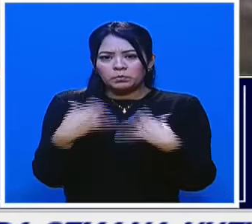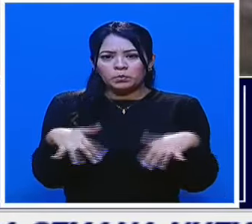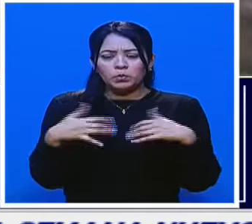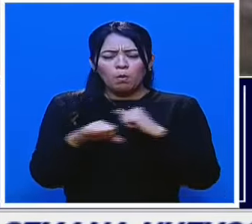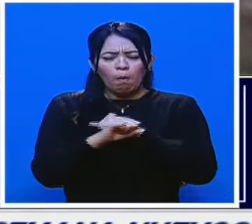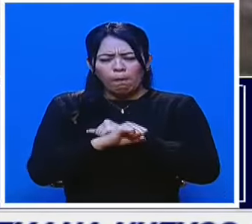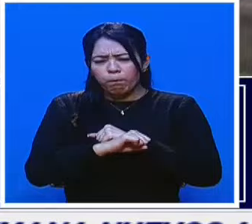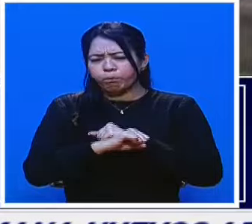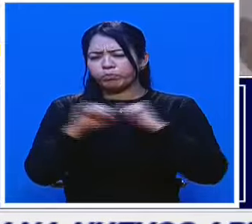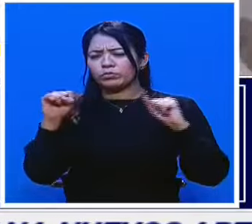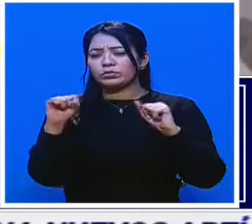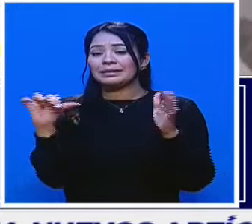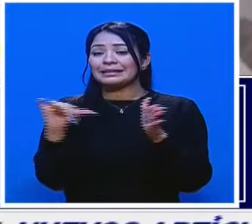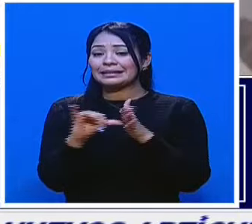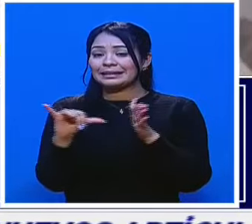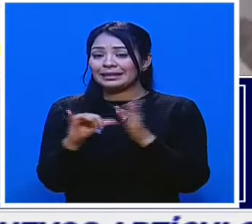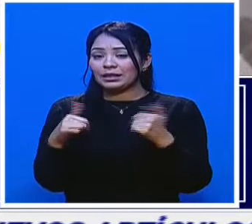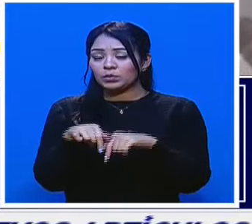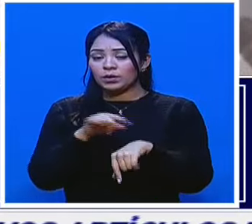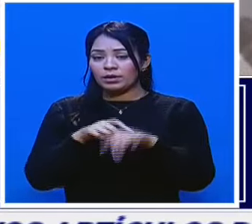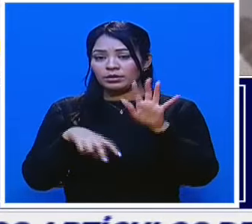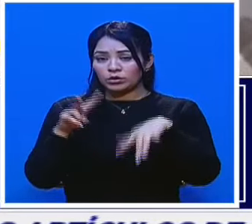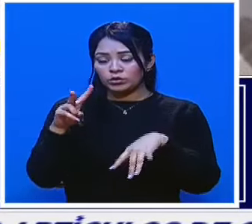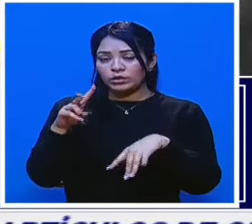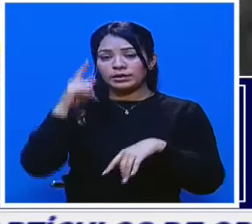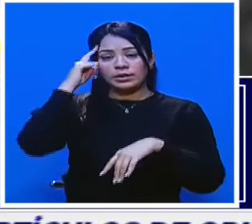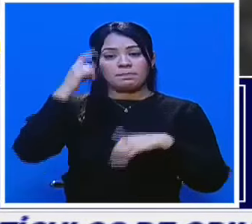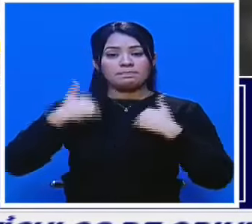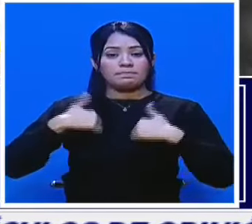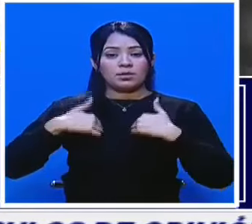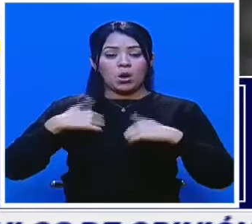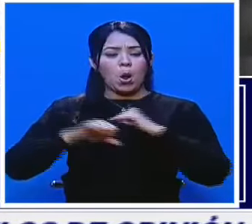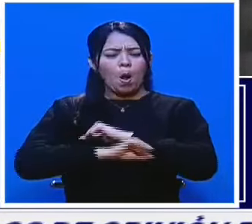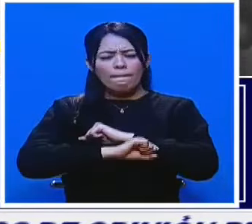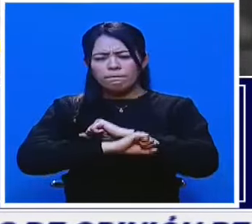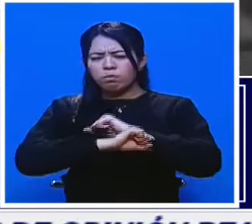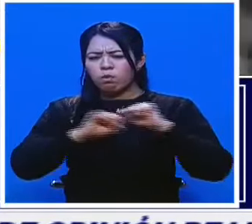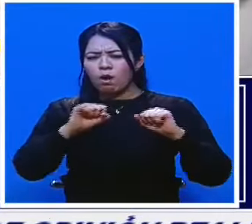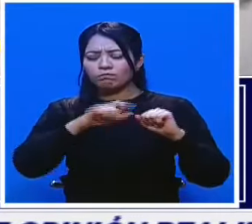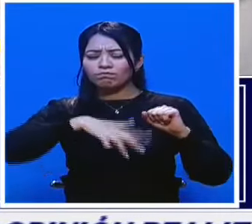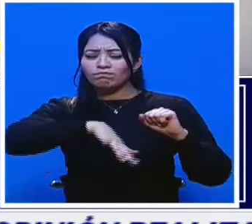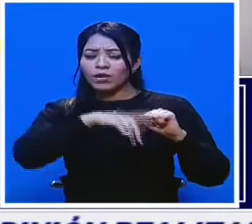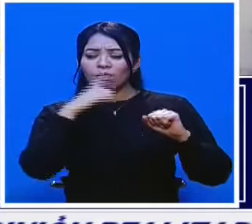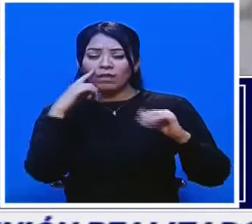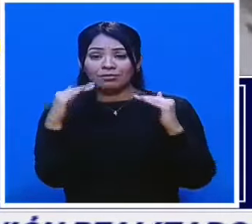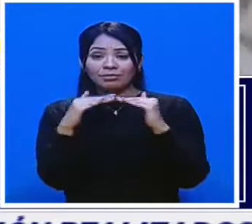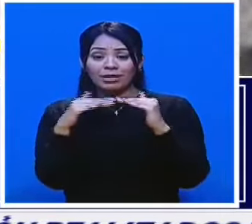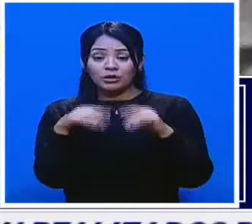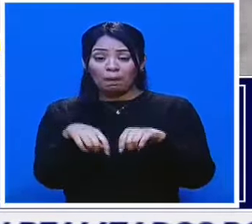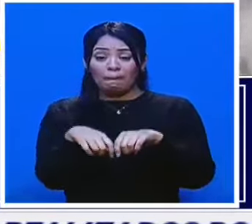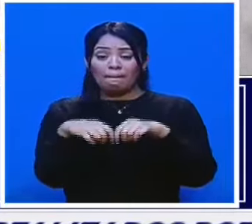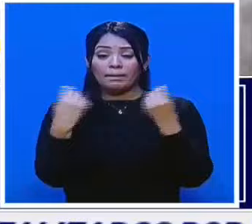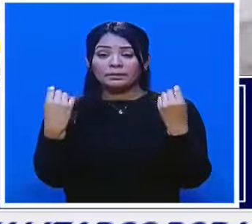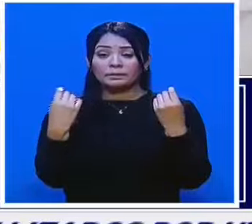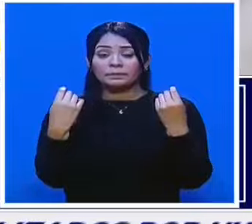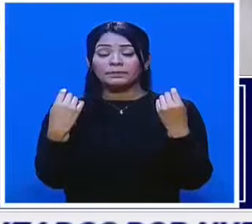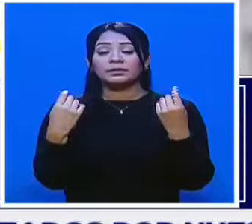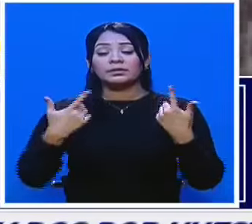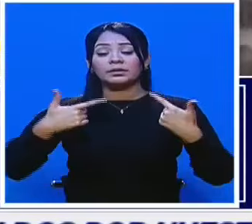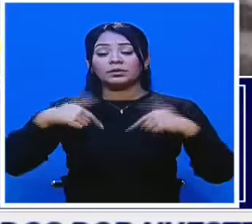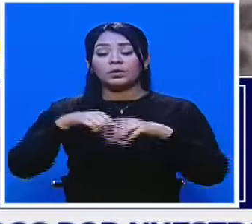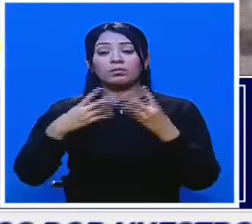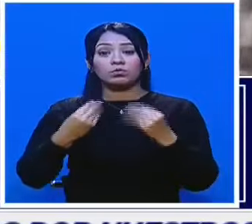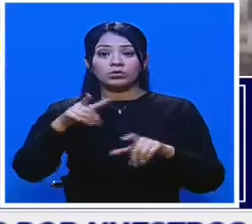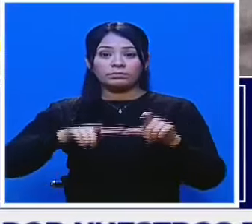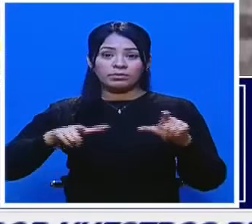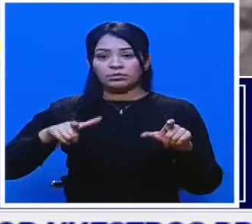detonación ocurrida cerca del mediodía del miércoles. La explosión provocó el colapso del techo y parte de las paredes, dejando a varias